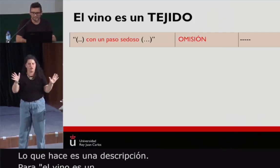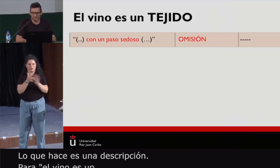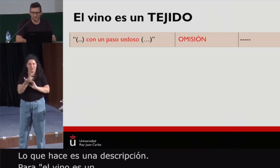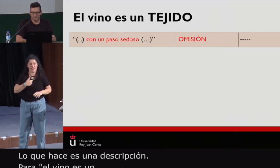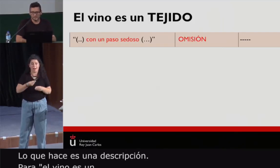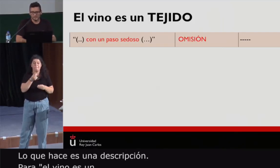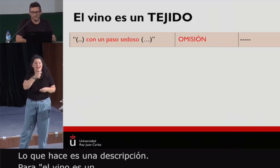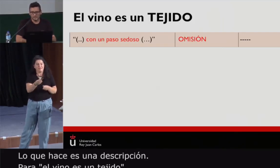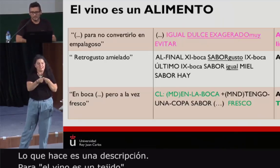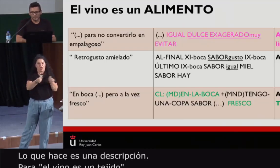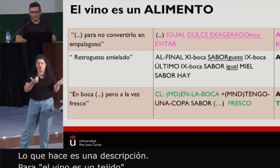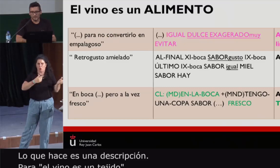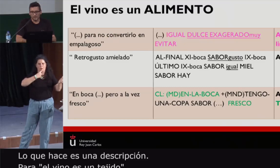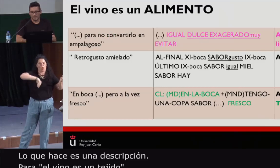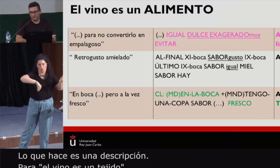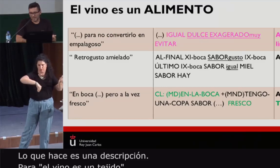esa metáfora.